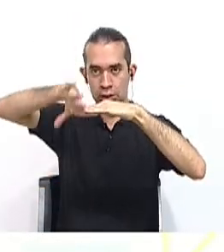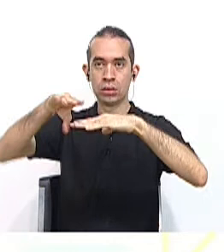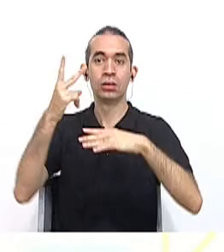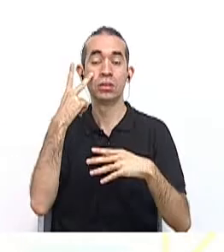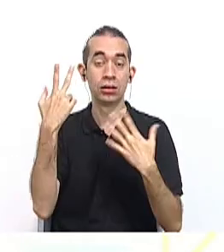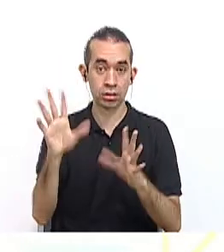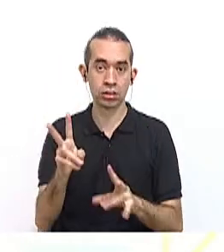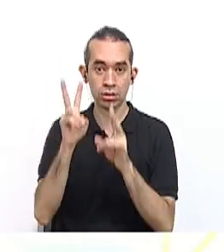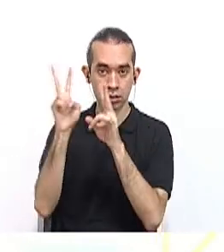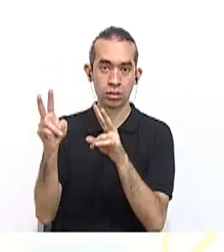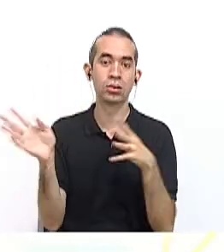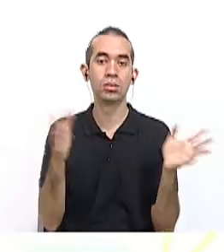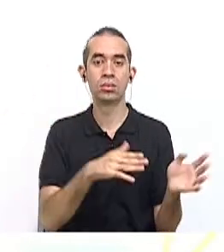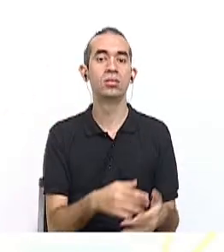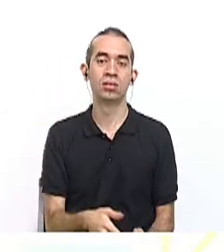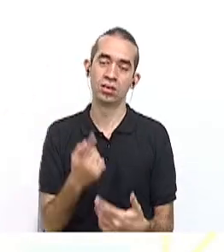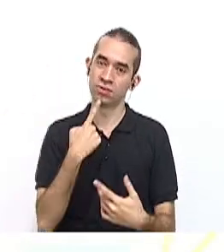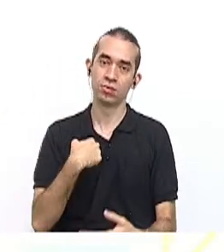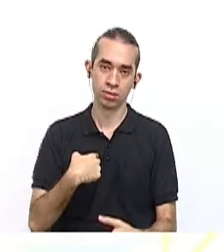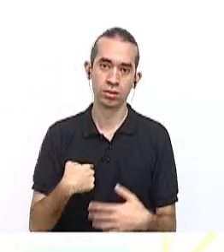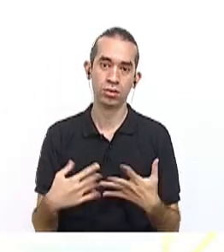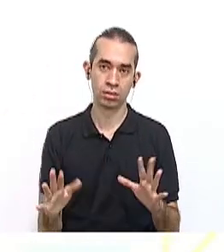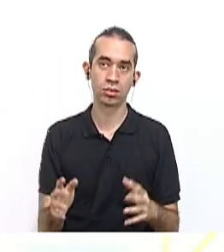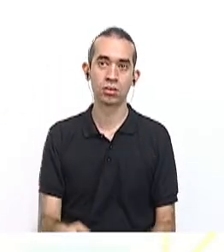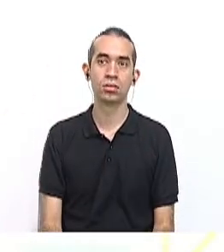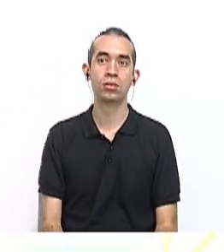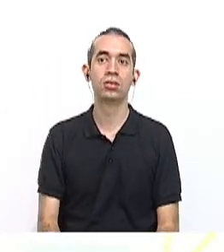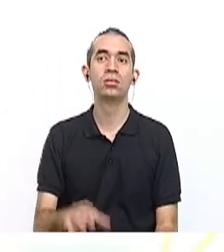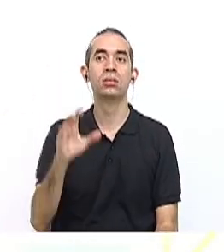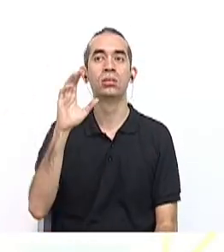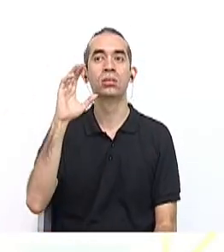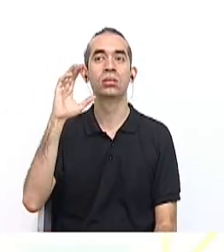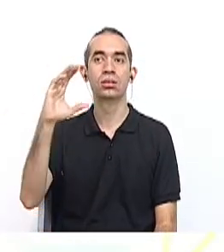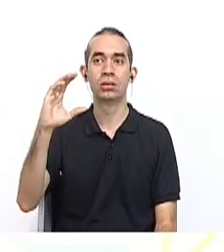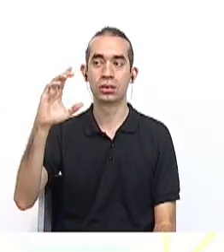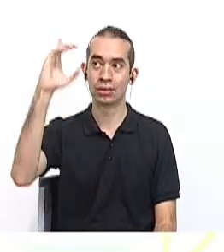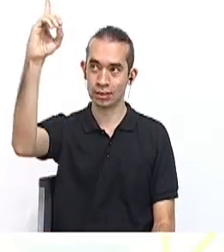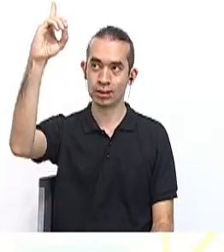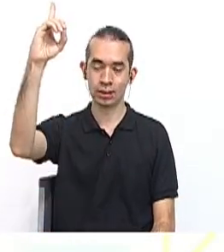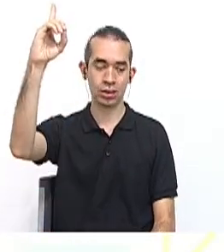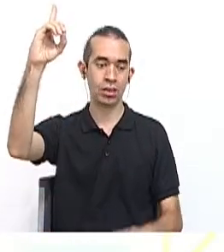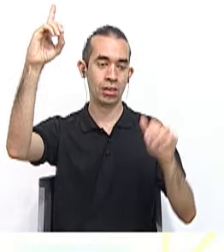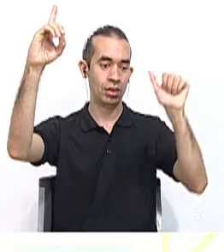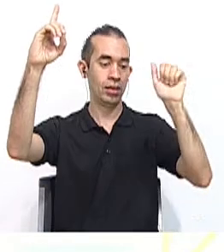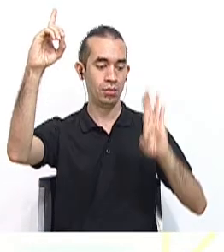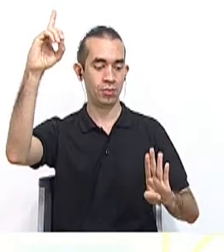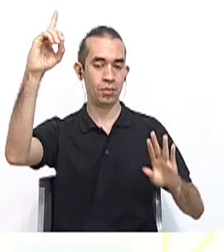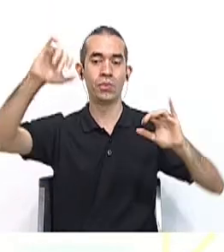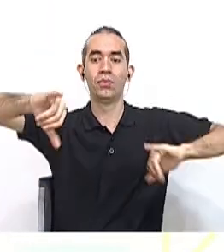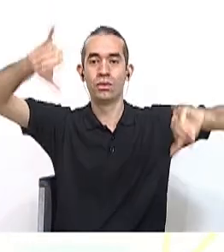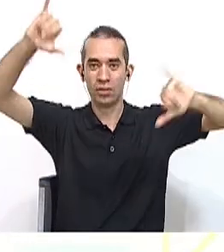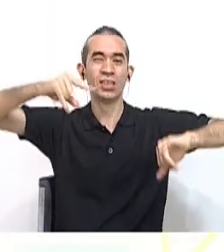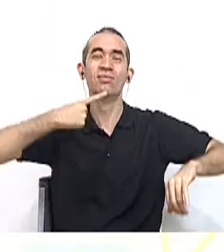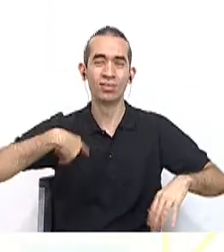observamos y ya nos habían indicado que CD era igual a AB.